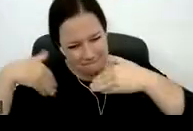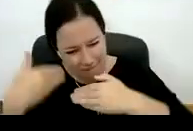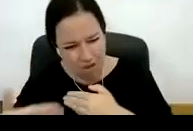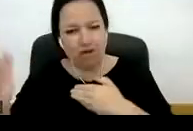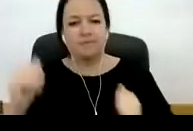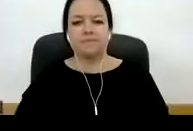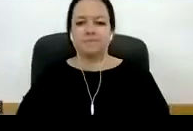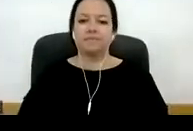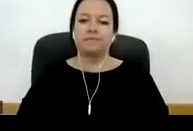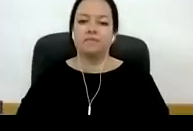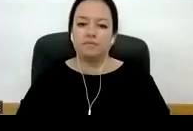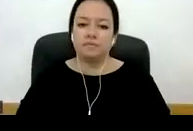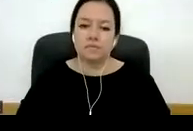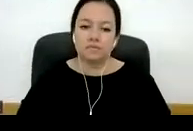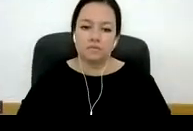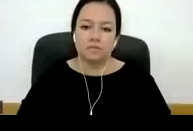carencias.